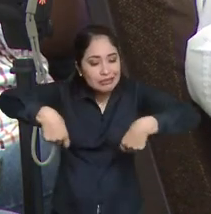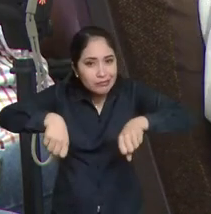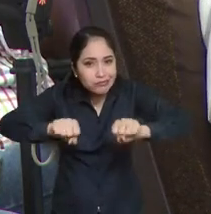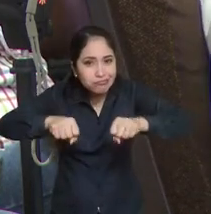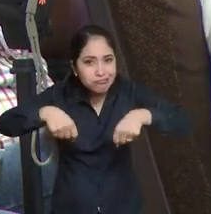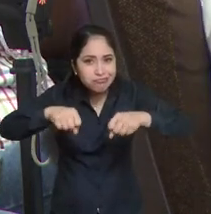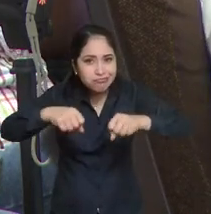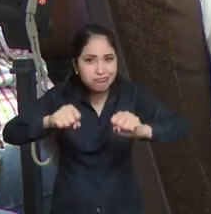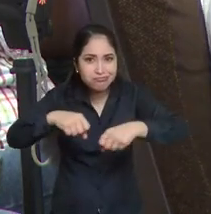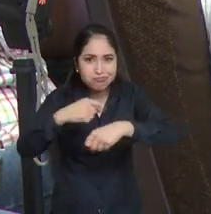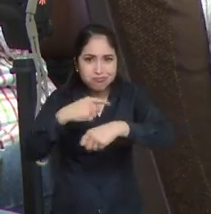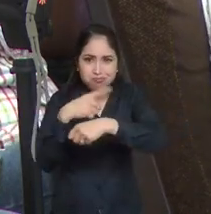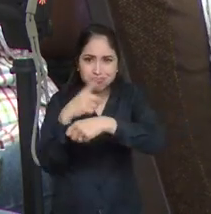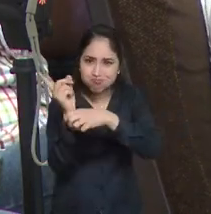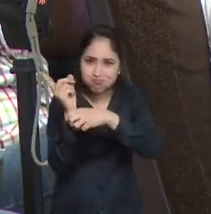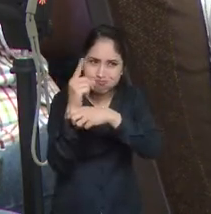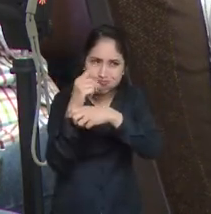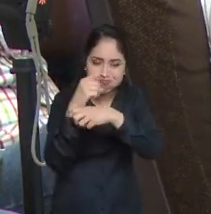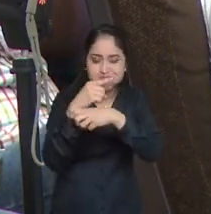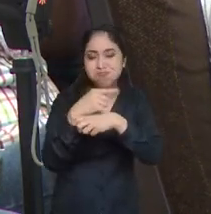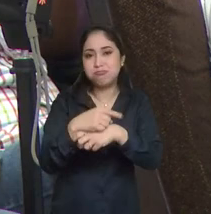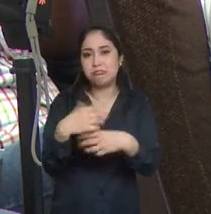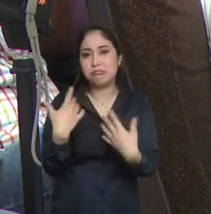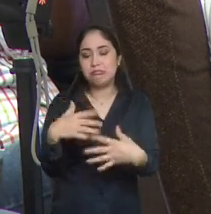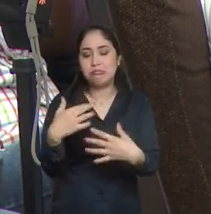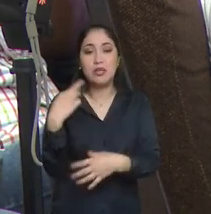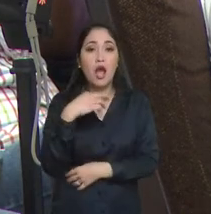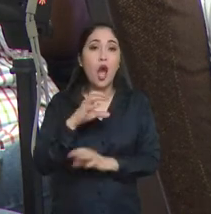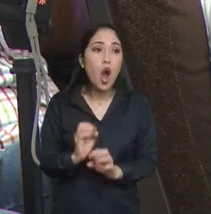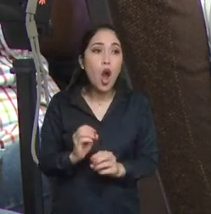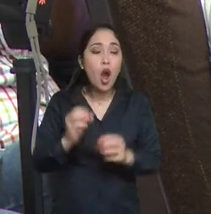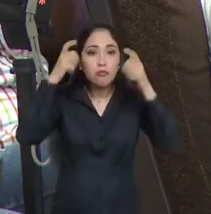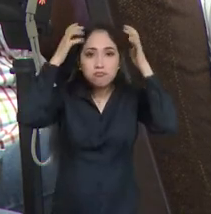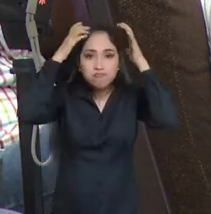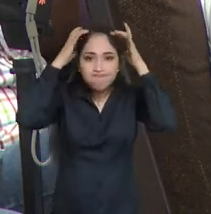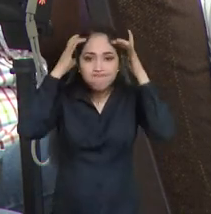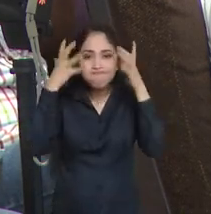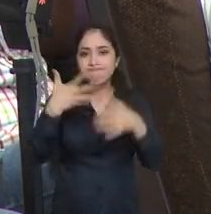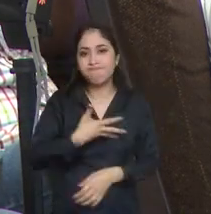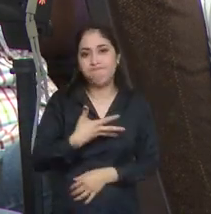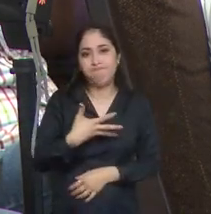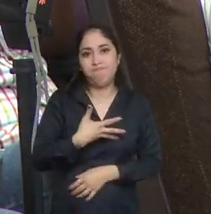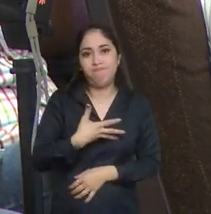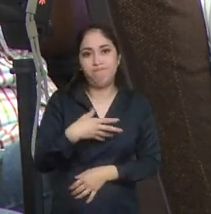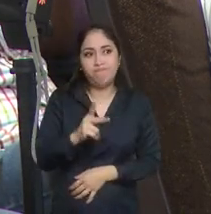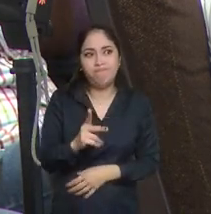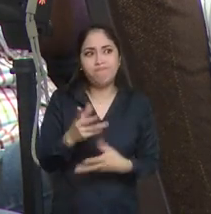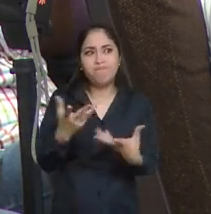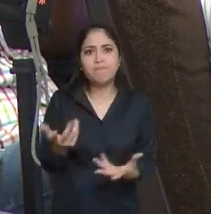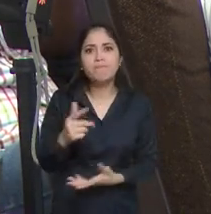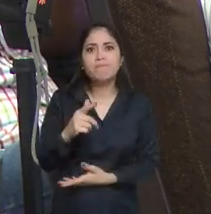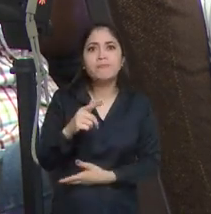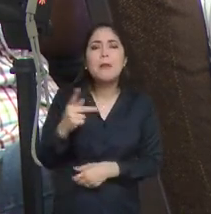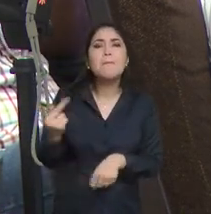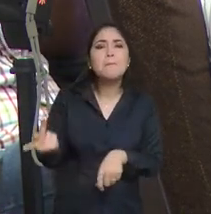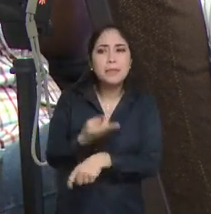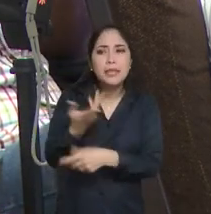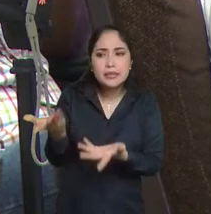permitidas. Ante la situación de las consecuencias que estamos viendo, ¿el Estado podría coadyuvar en esto, gobernador?